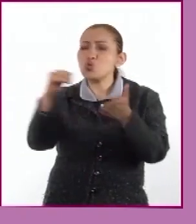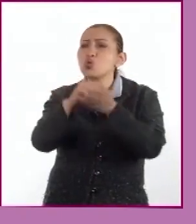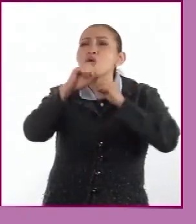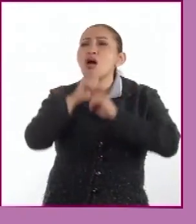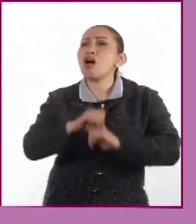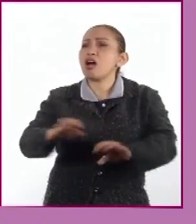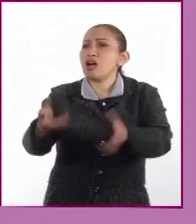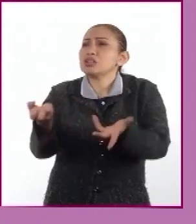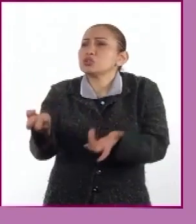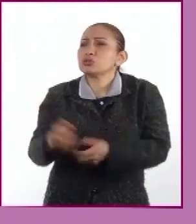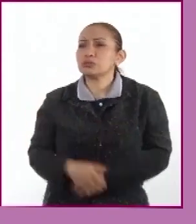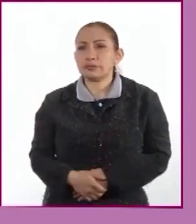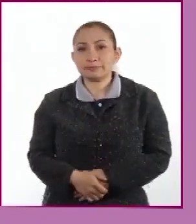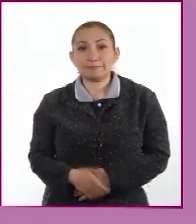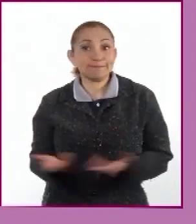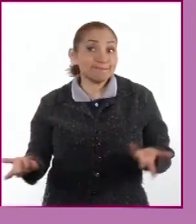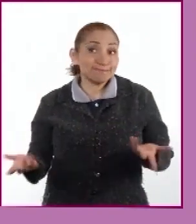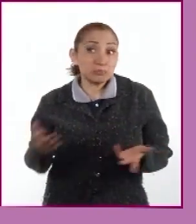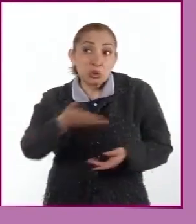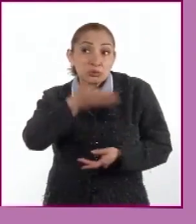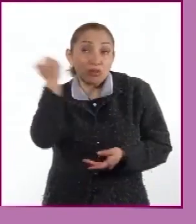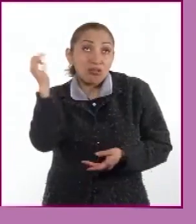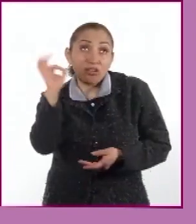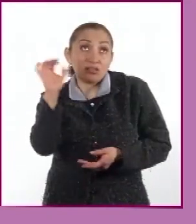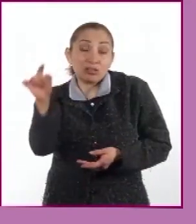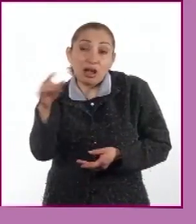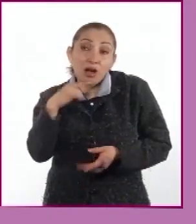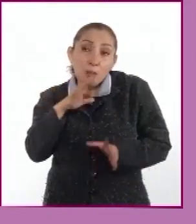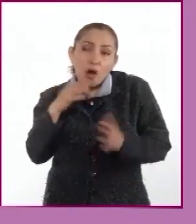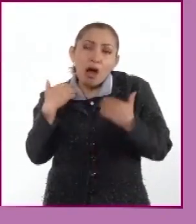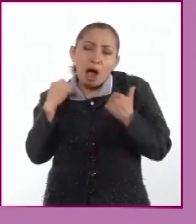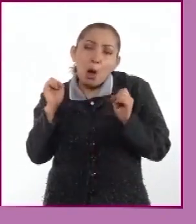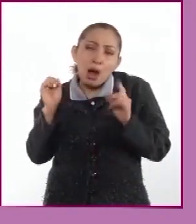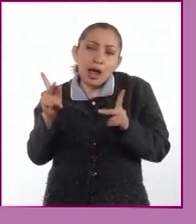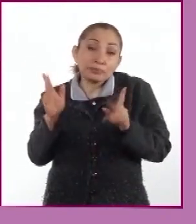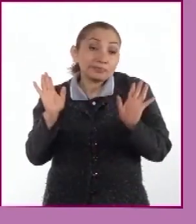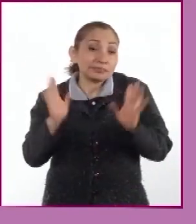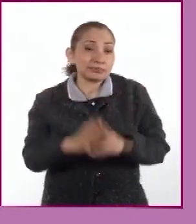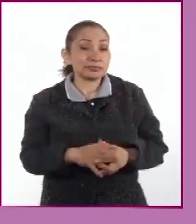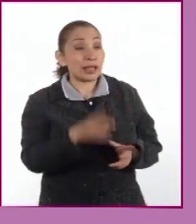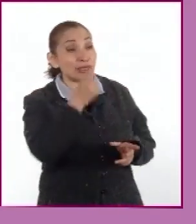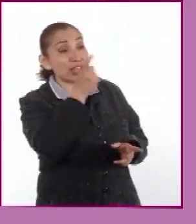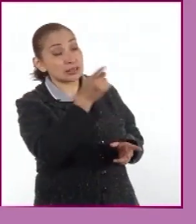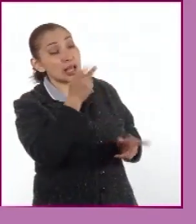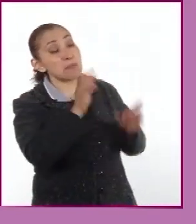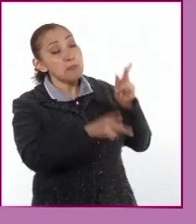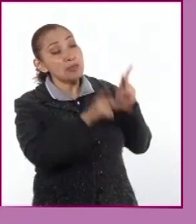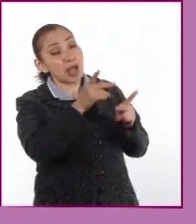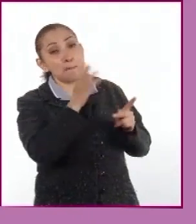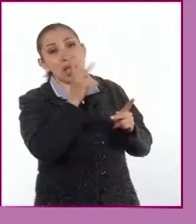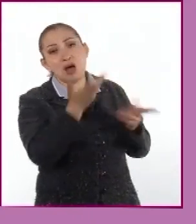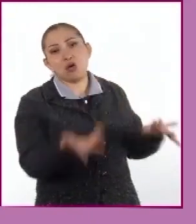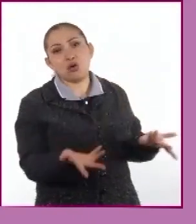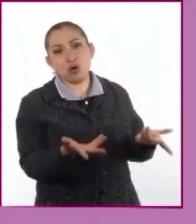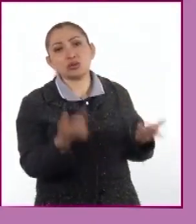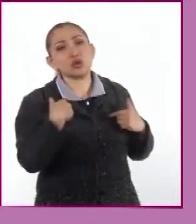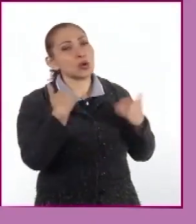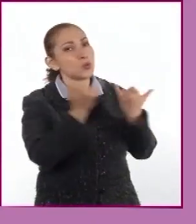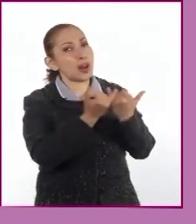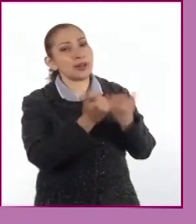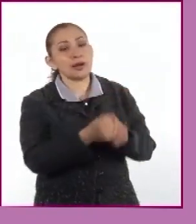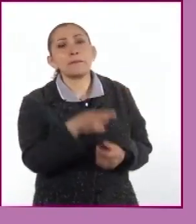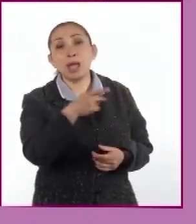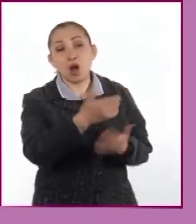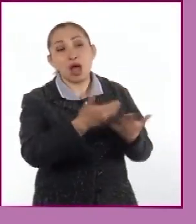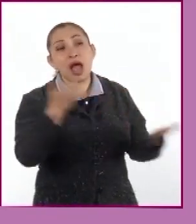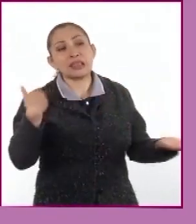hizo tal cosa. Y pues quién sabe, tal vez lo comprendería. Sí, dicen que hablando se entiende a la gente. Yo haría lo mismo, pero